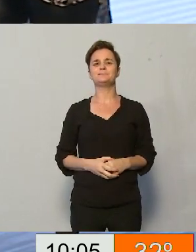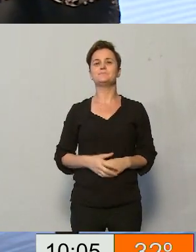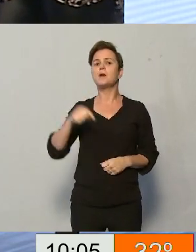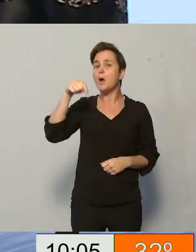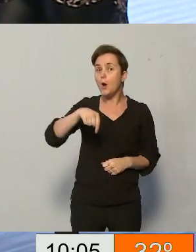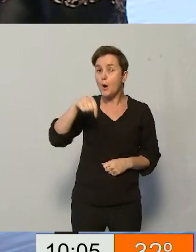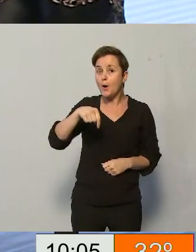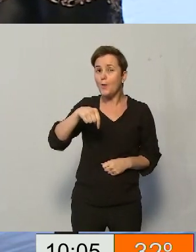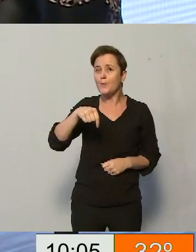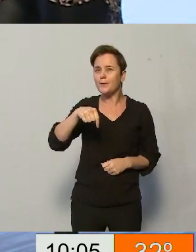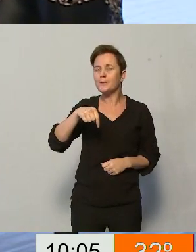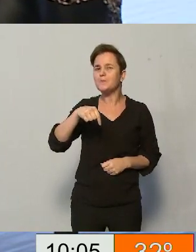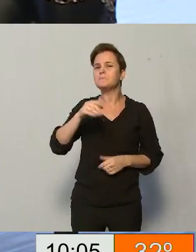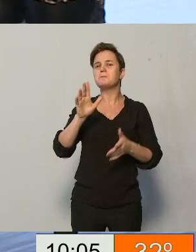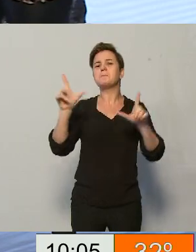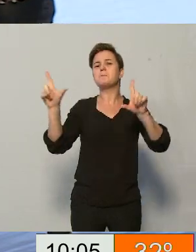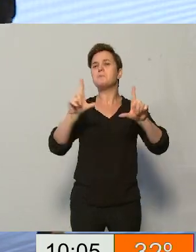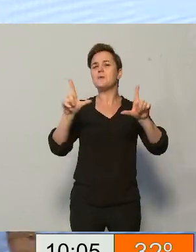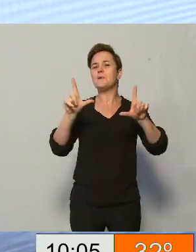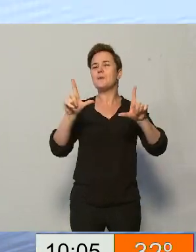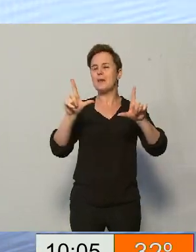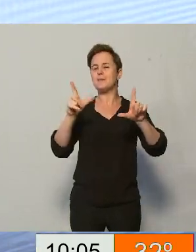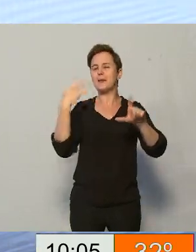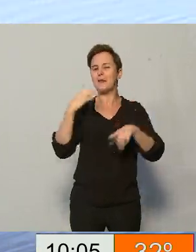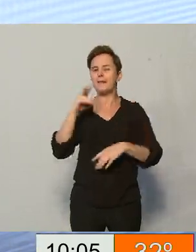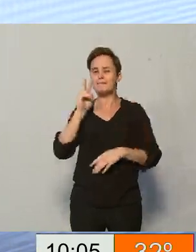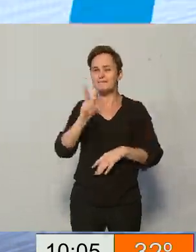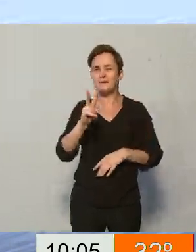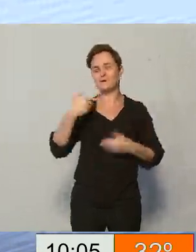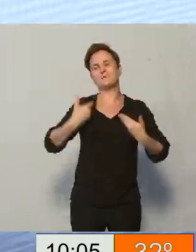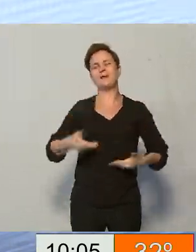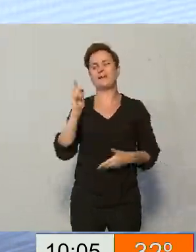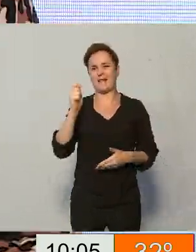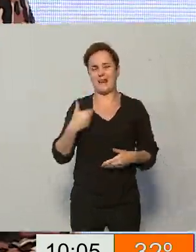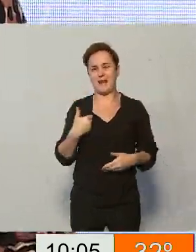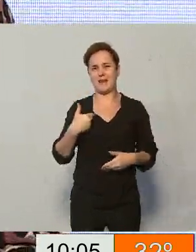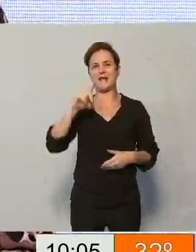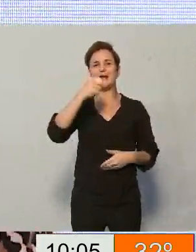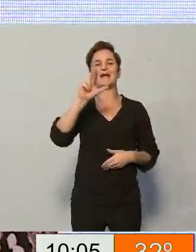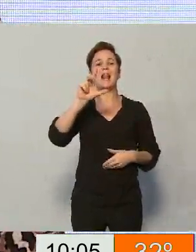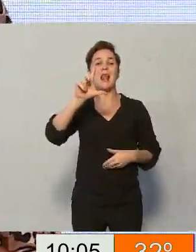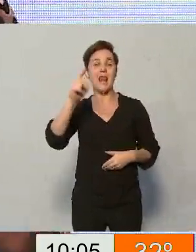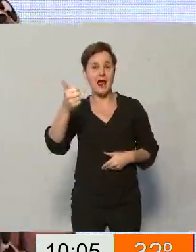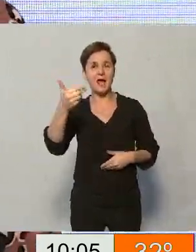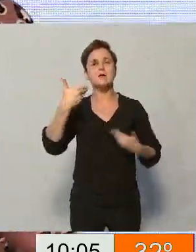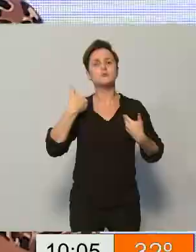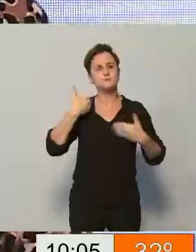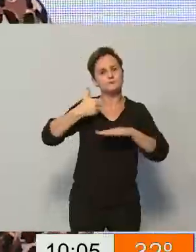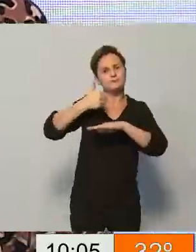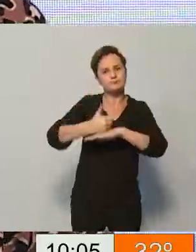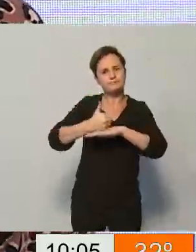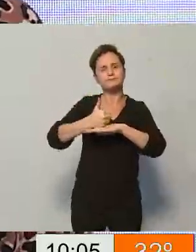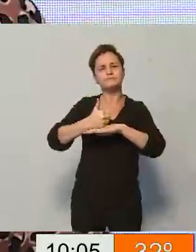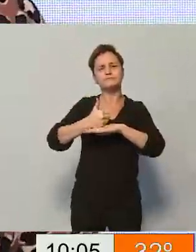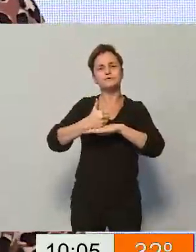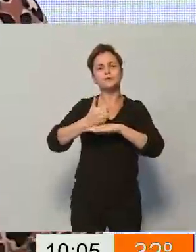día de hoy vamos a tener un programa de esos imperdibles. Primero me voy a presentar. Mi nombre es Carla Zita Sorzón. Los voy a estar acompañando a